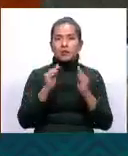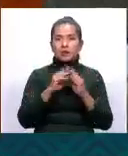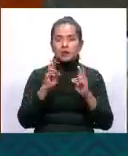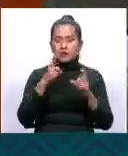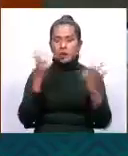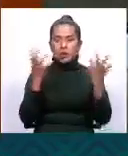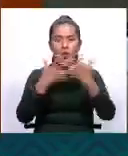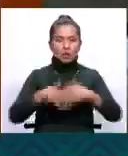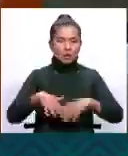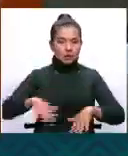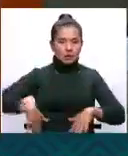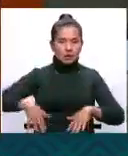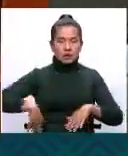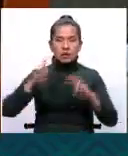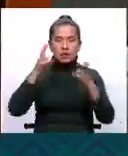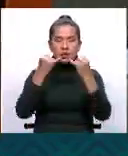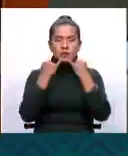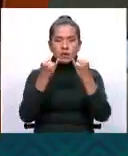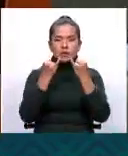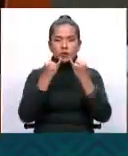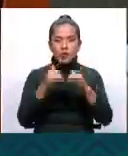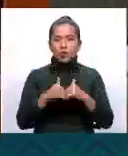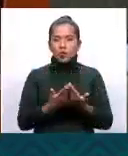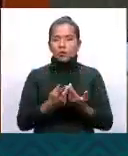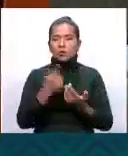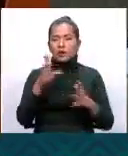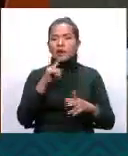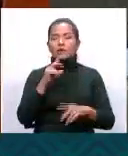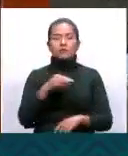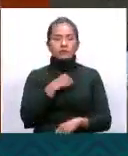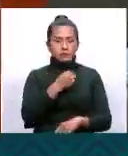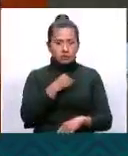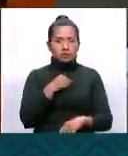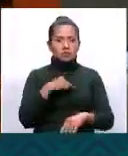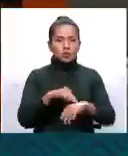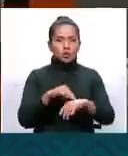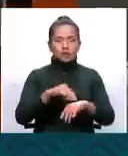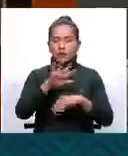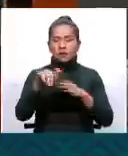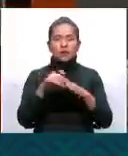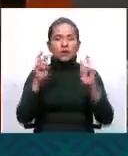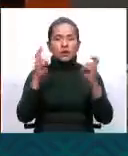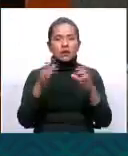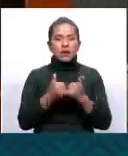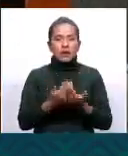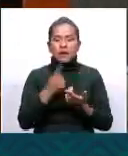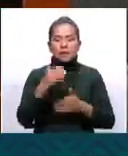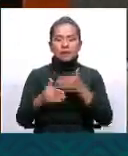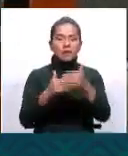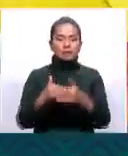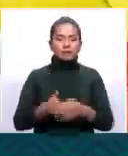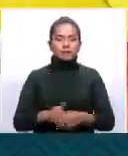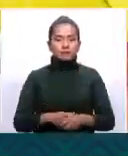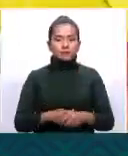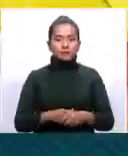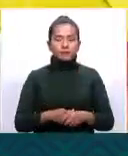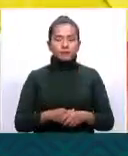coordinación o desinformación, lo que ha motivado a la movilización que hubo los pasados días. Muchas gracias.